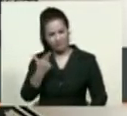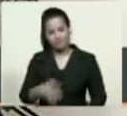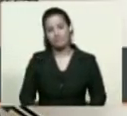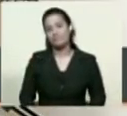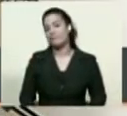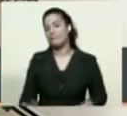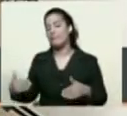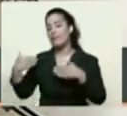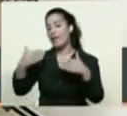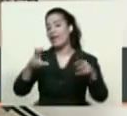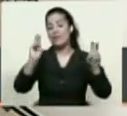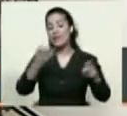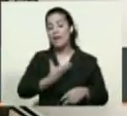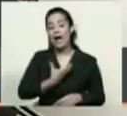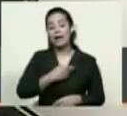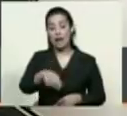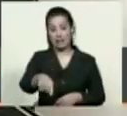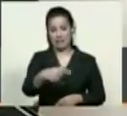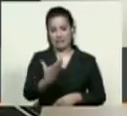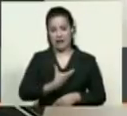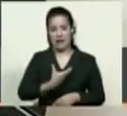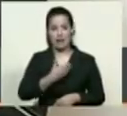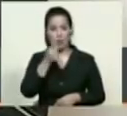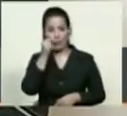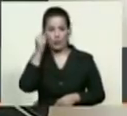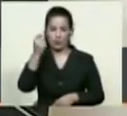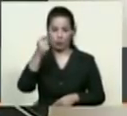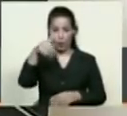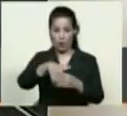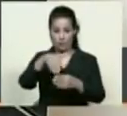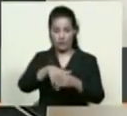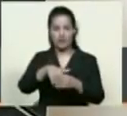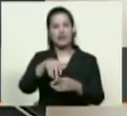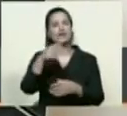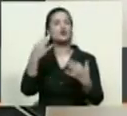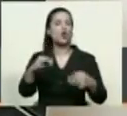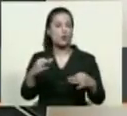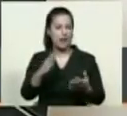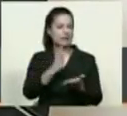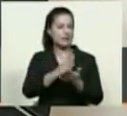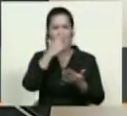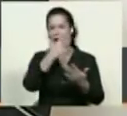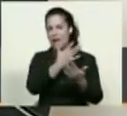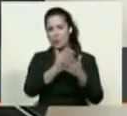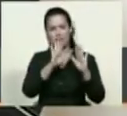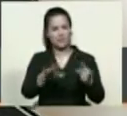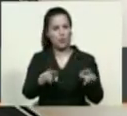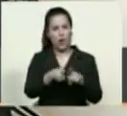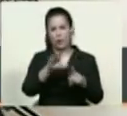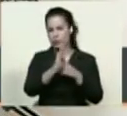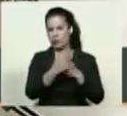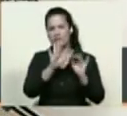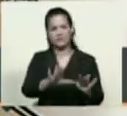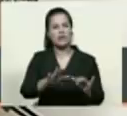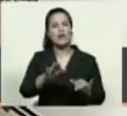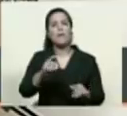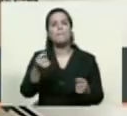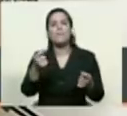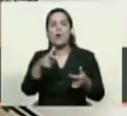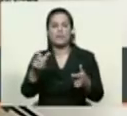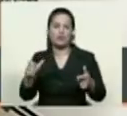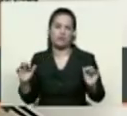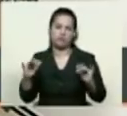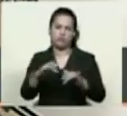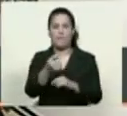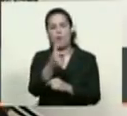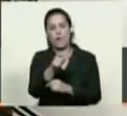que se refiere a las elecciones de alcaldes y alcaldesas, la participación generalmente es un poco más baja de la que ocurre en la de gobernadores y gobernadores. Yo